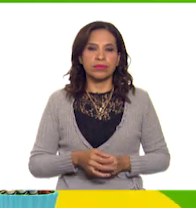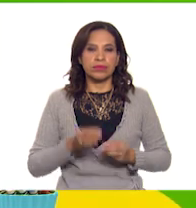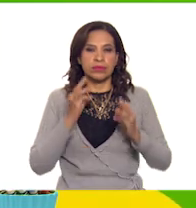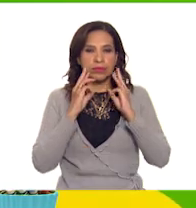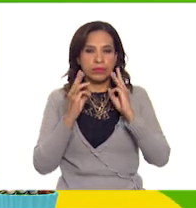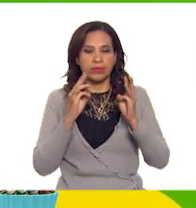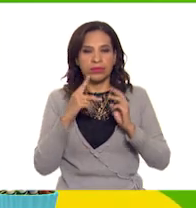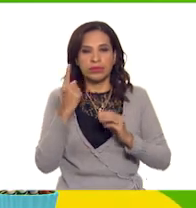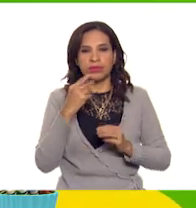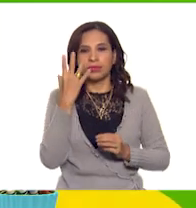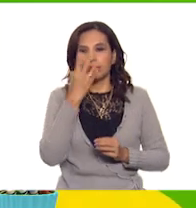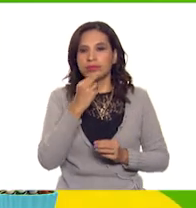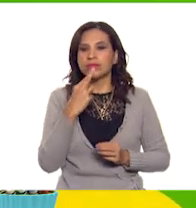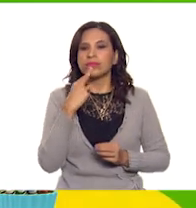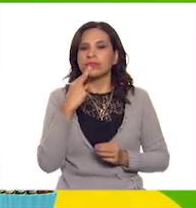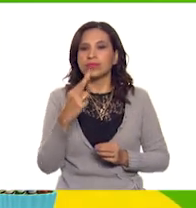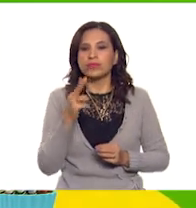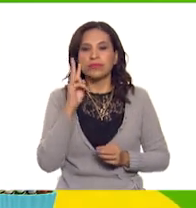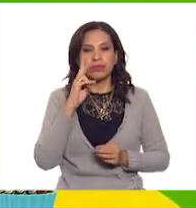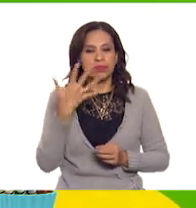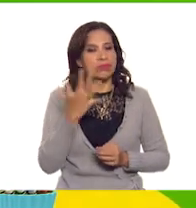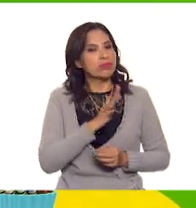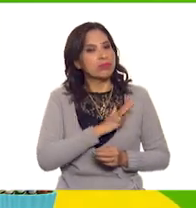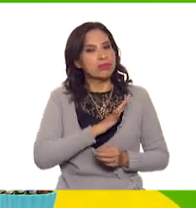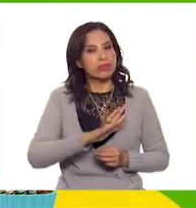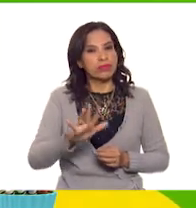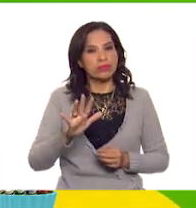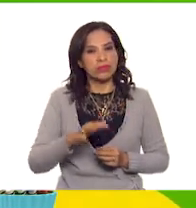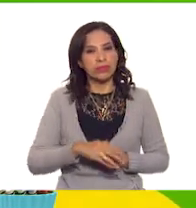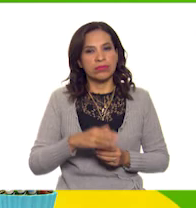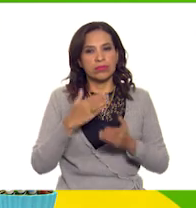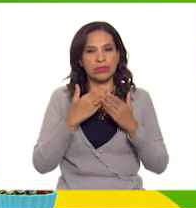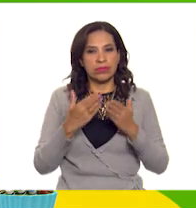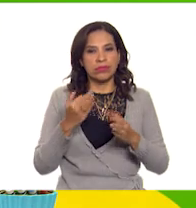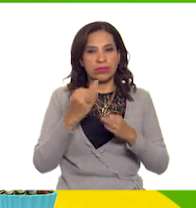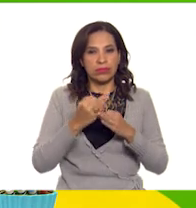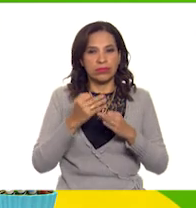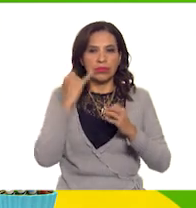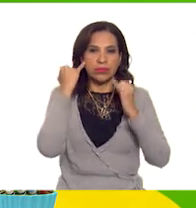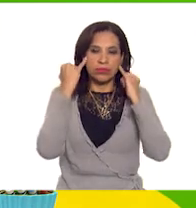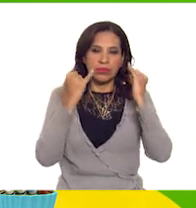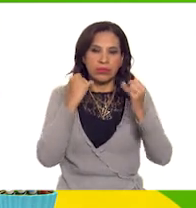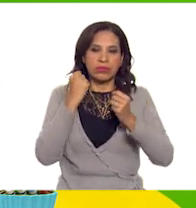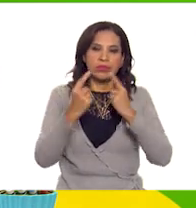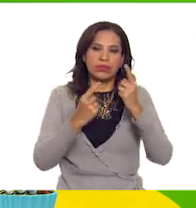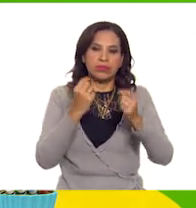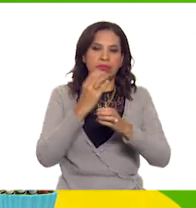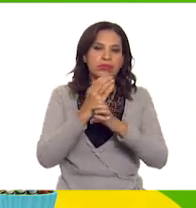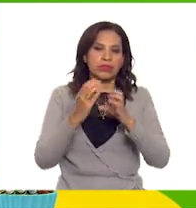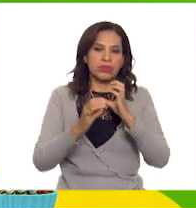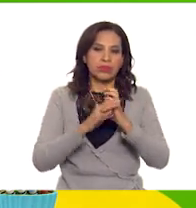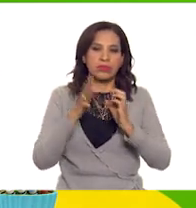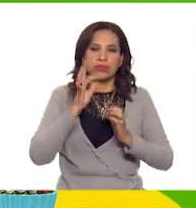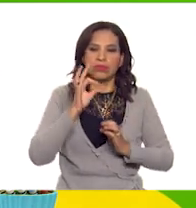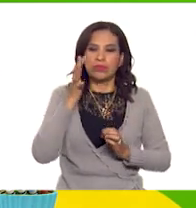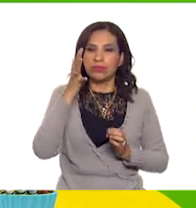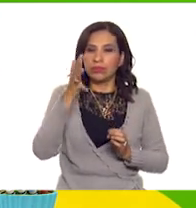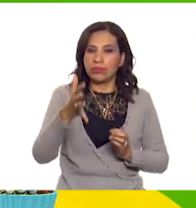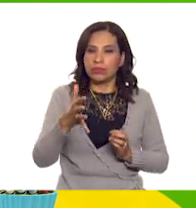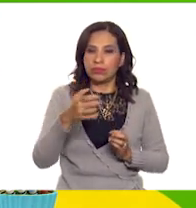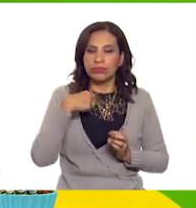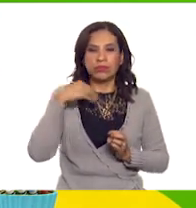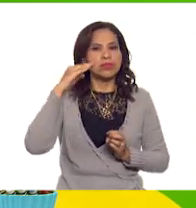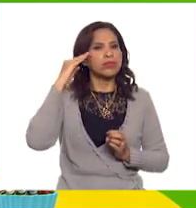¡Wow! ¡Pero qué respuestas tan increíbles! Ahora que estamos imaginando algunas situaciones del futuro,